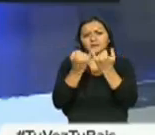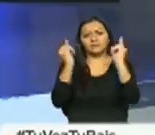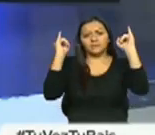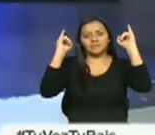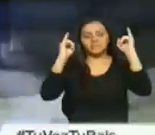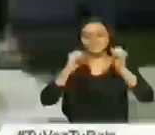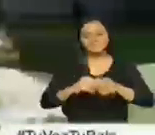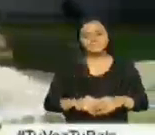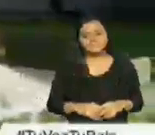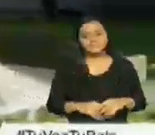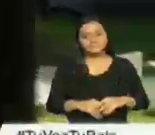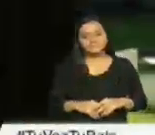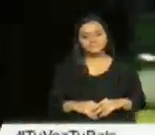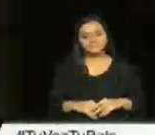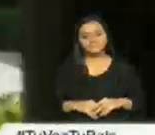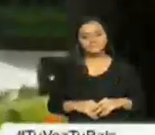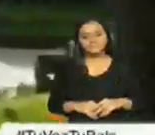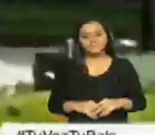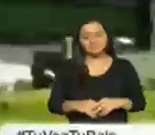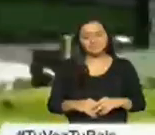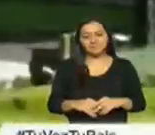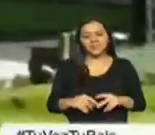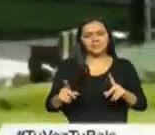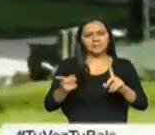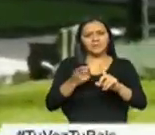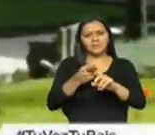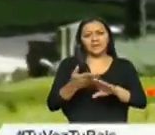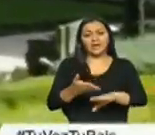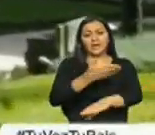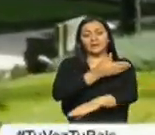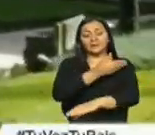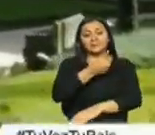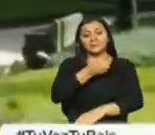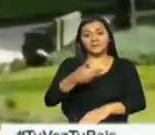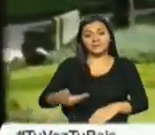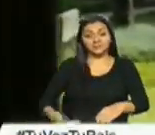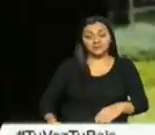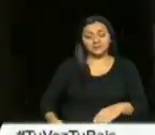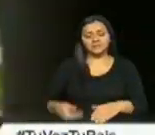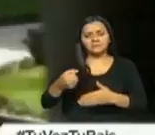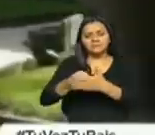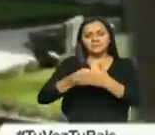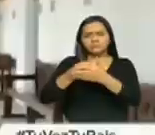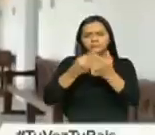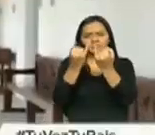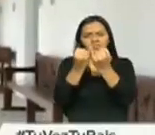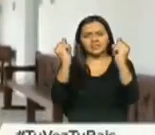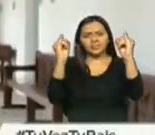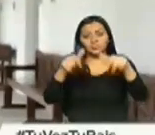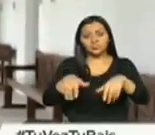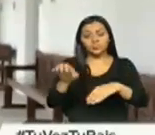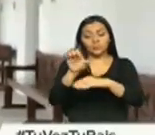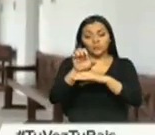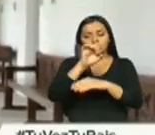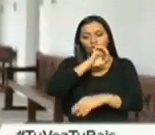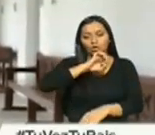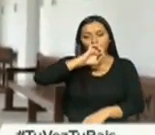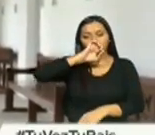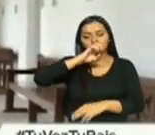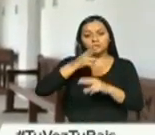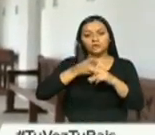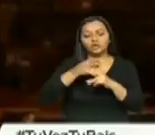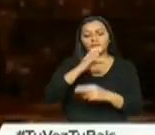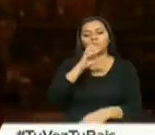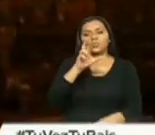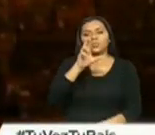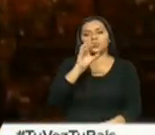libertad. Los restos del primer presidente de Estado de Quito y prócer de la independencia del Ecuador, obispo José Cuero y